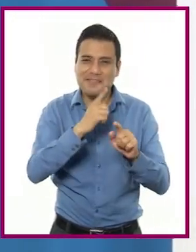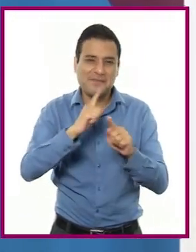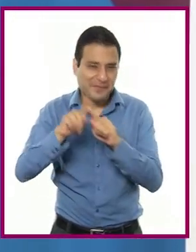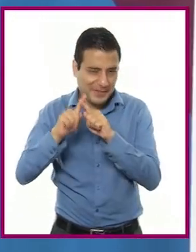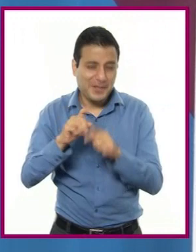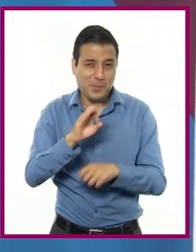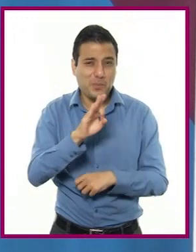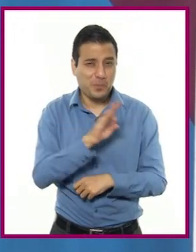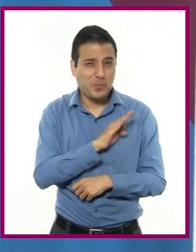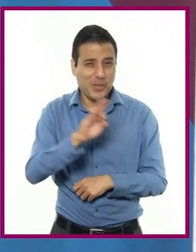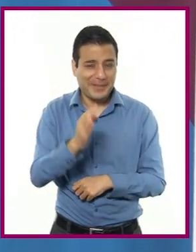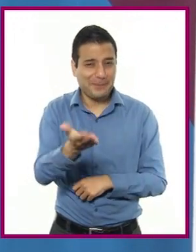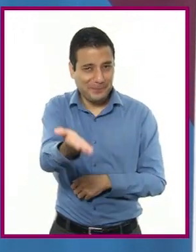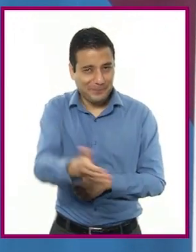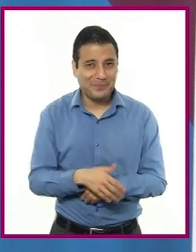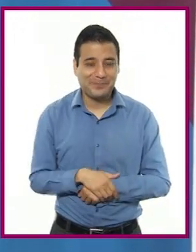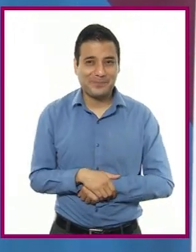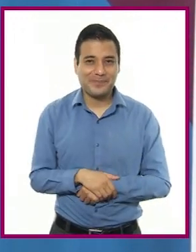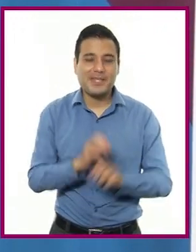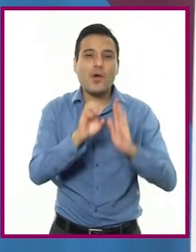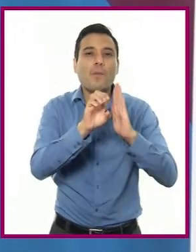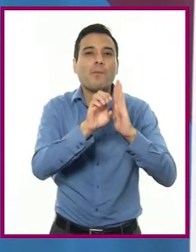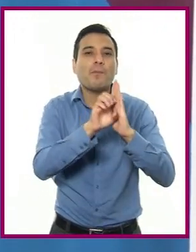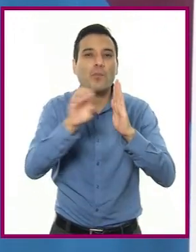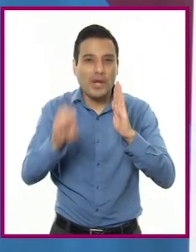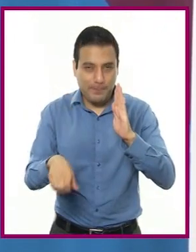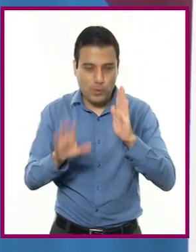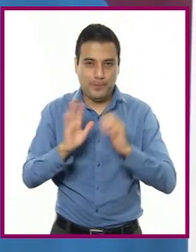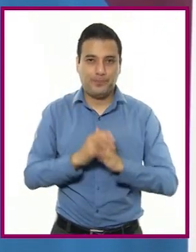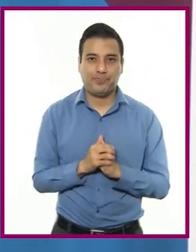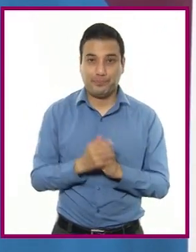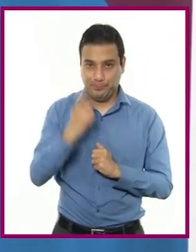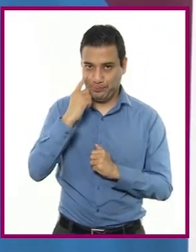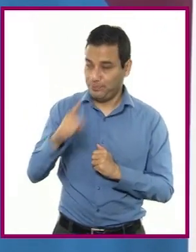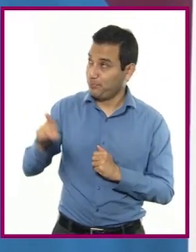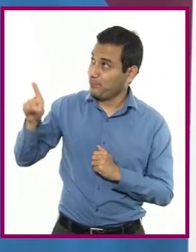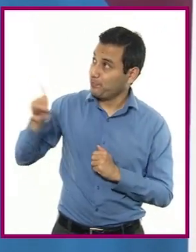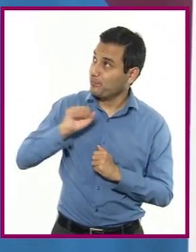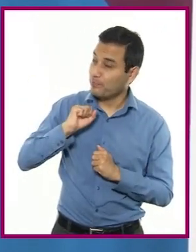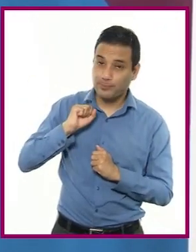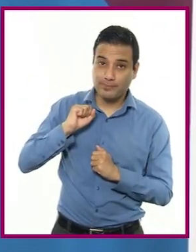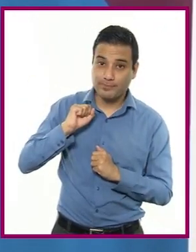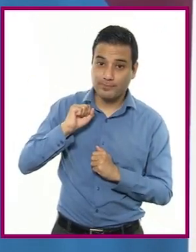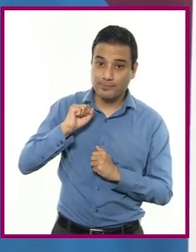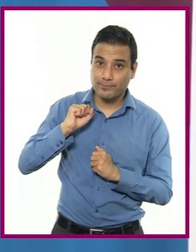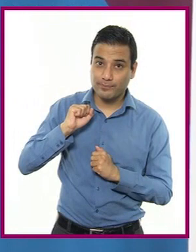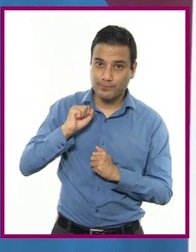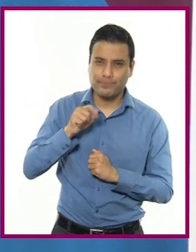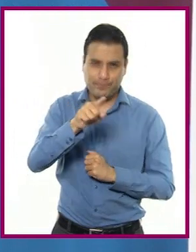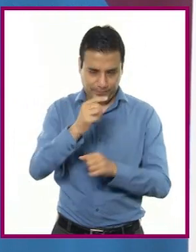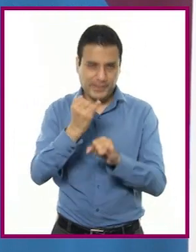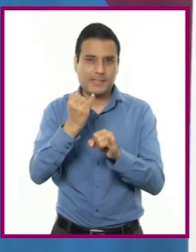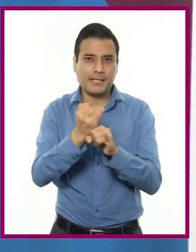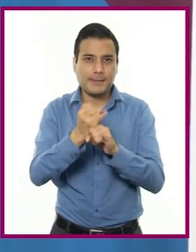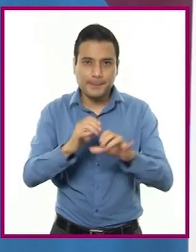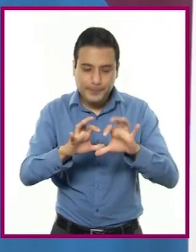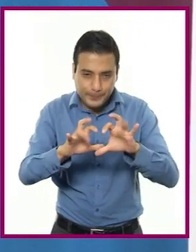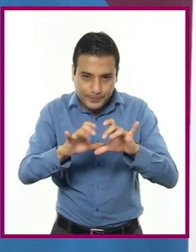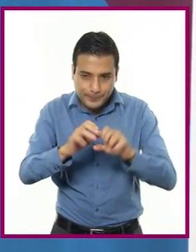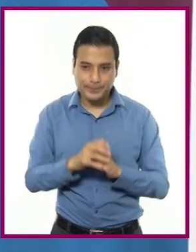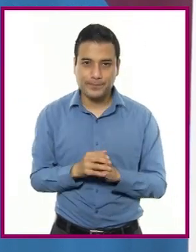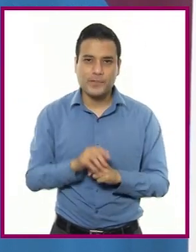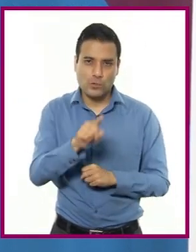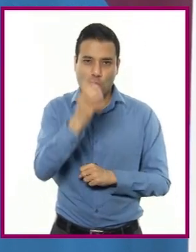audiovisuales que tengan a la mano. Por ejemplo, entren a la página del Museo Nacional del Virreinato para